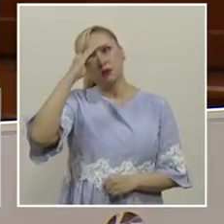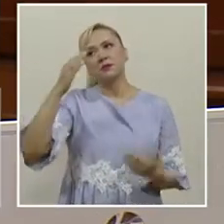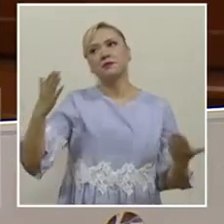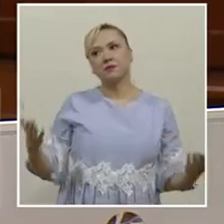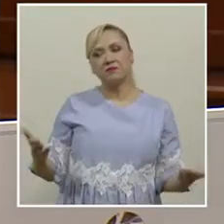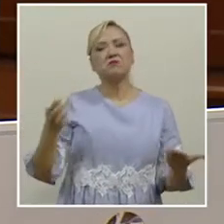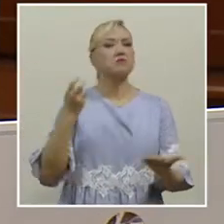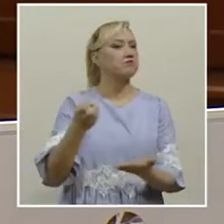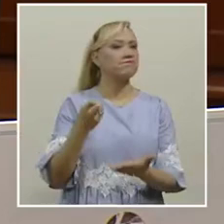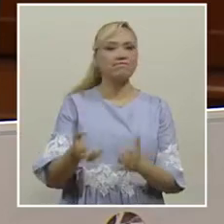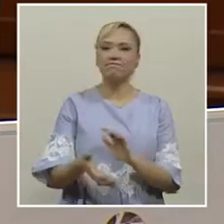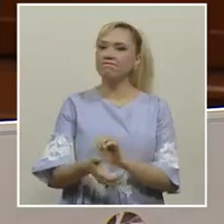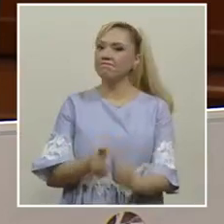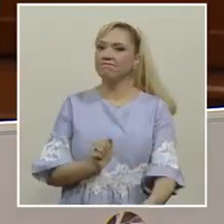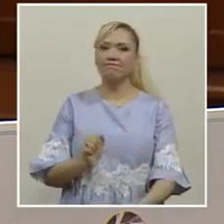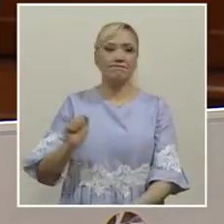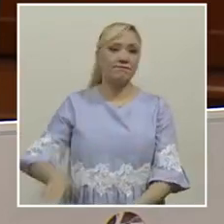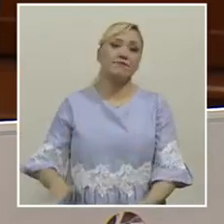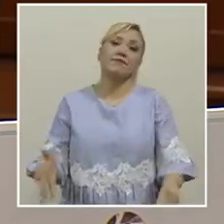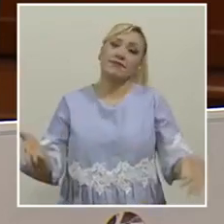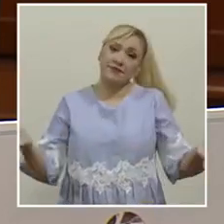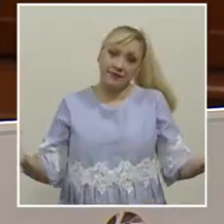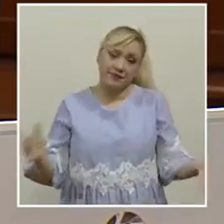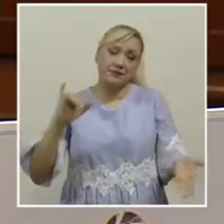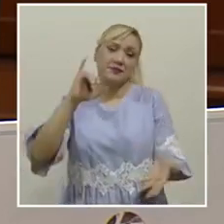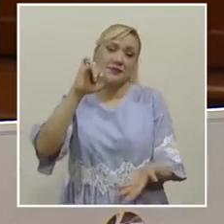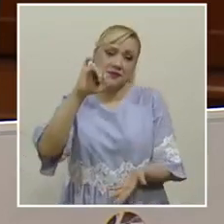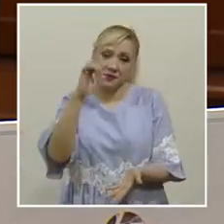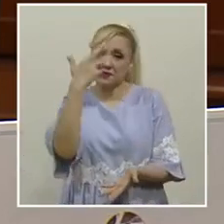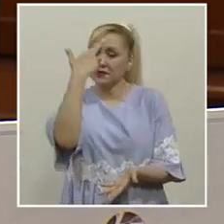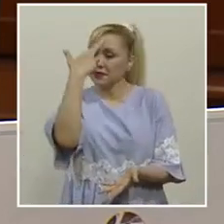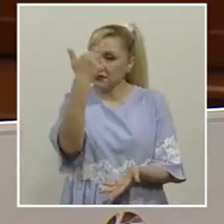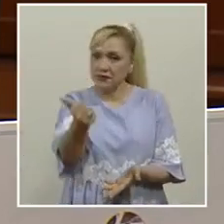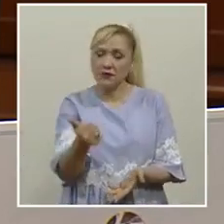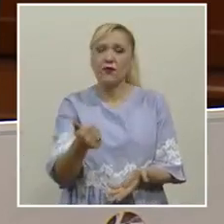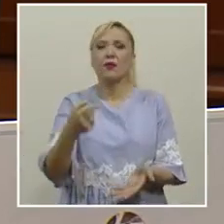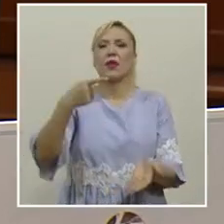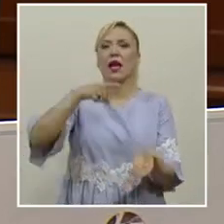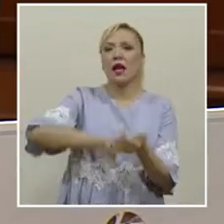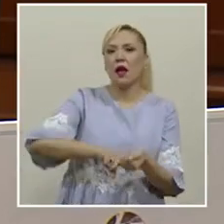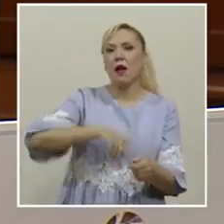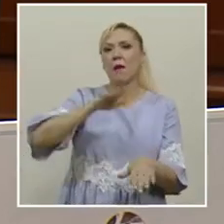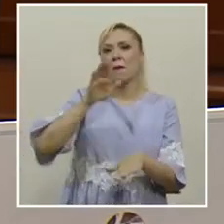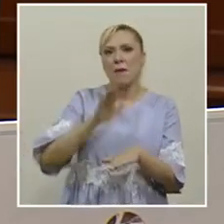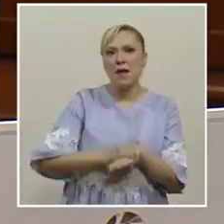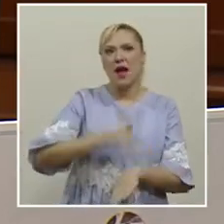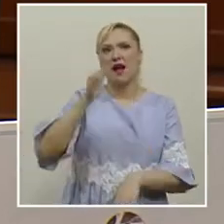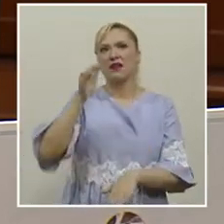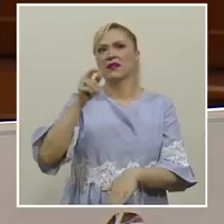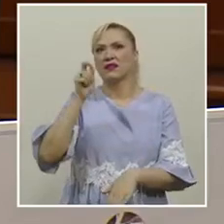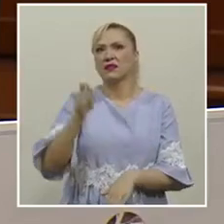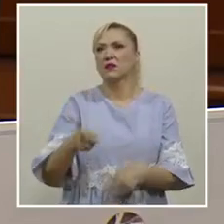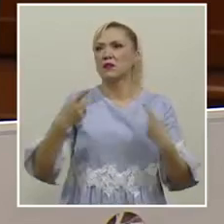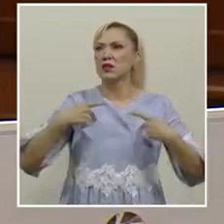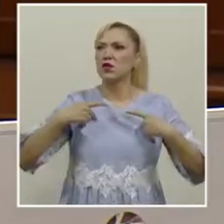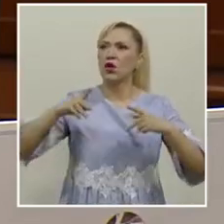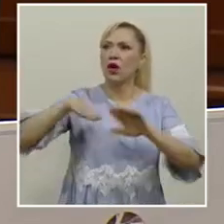la invalidez es naturalmente integral, sin que estemos extendiendo los efectos a